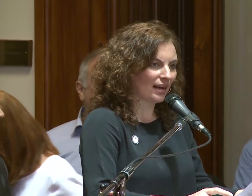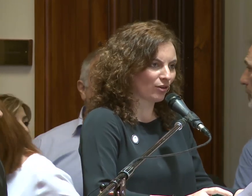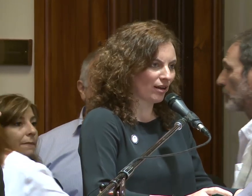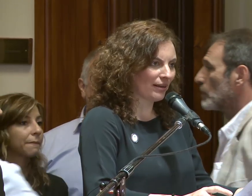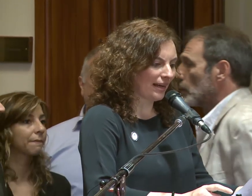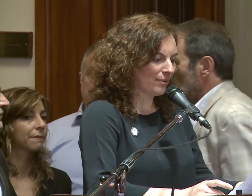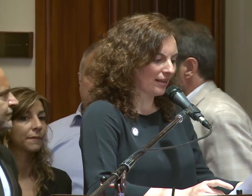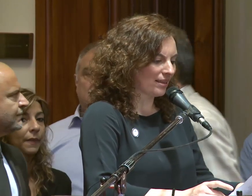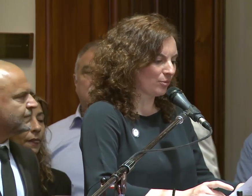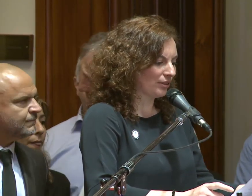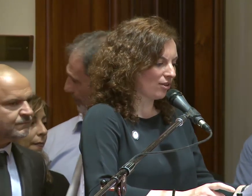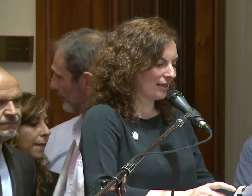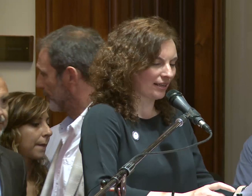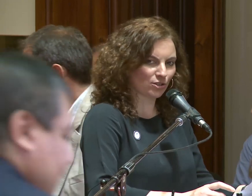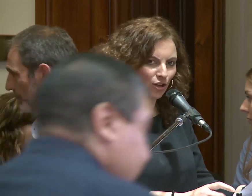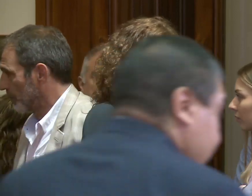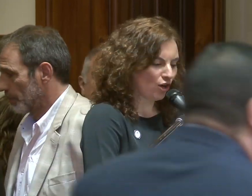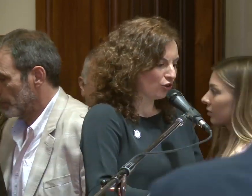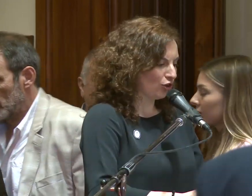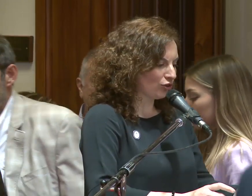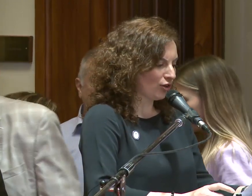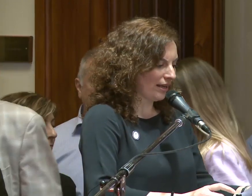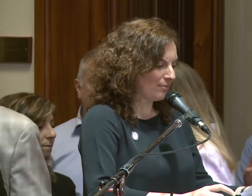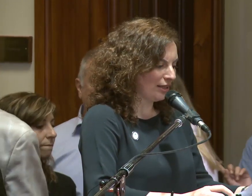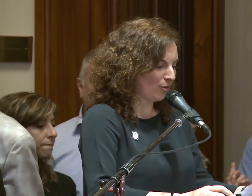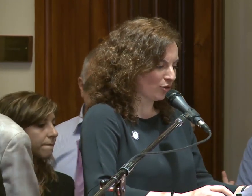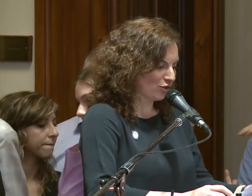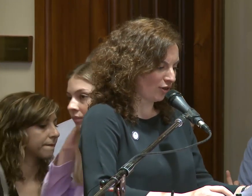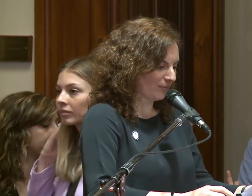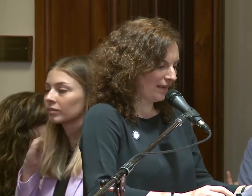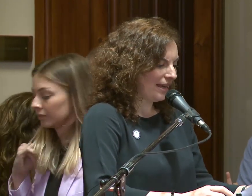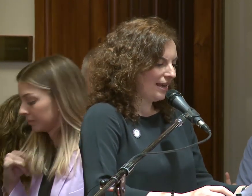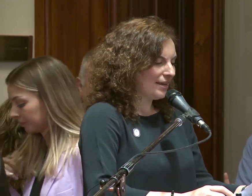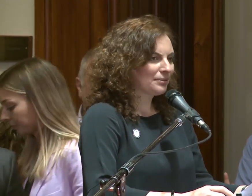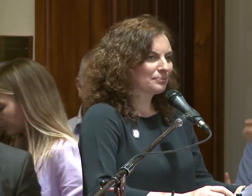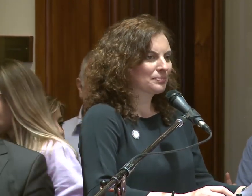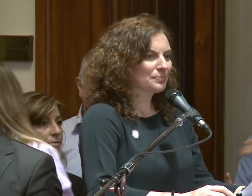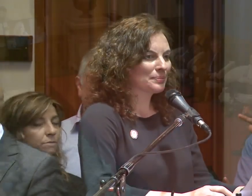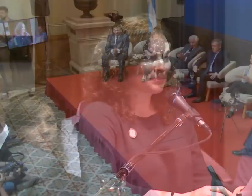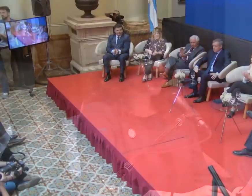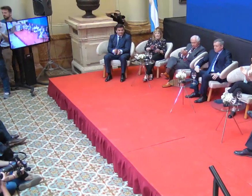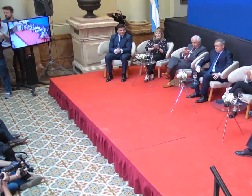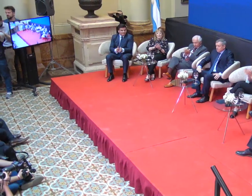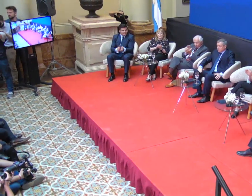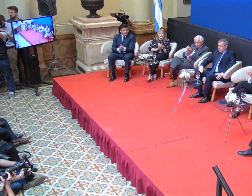presidente de la Honorable Cámara de Diputados de la Nación, doctor Emilio Monzó.